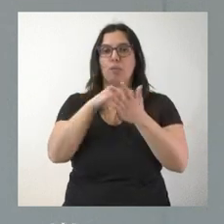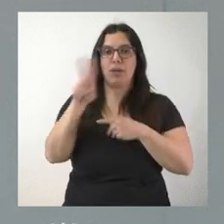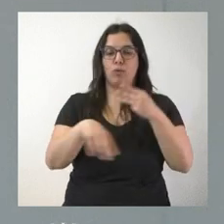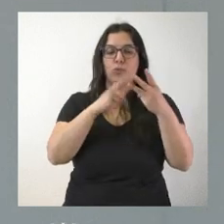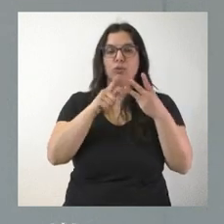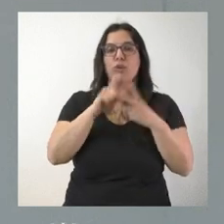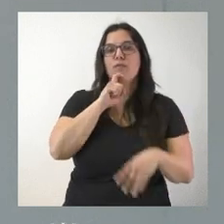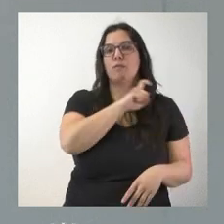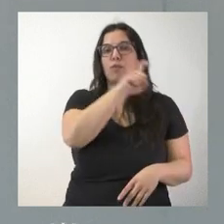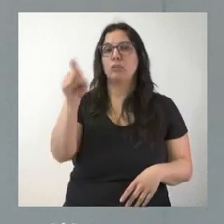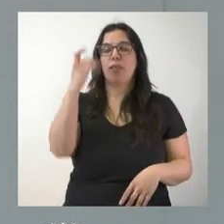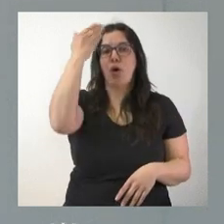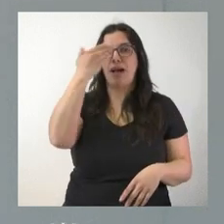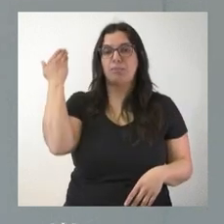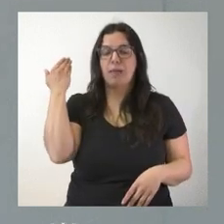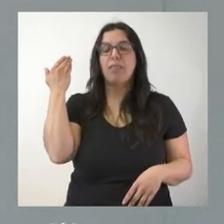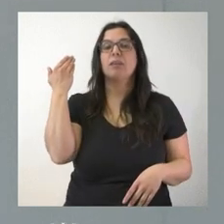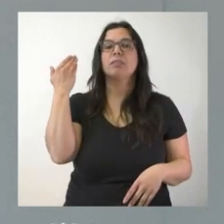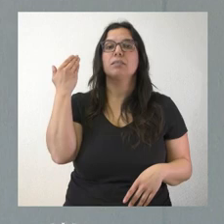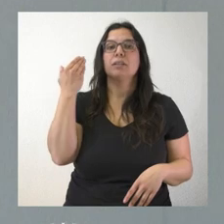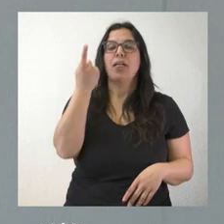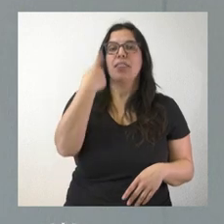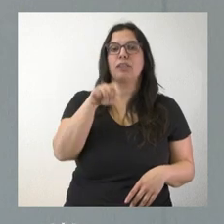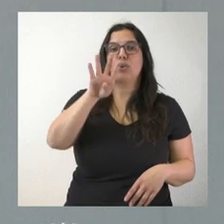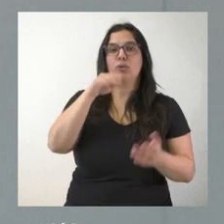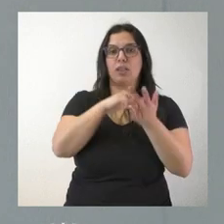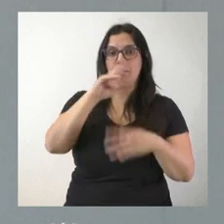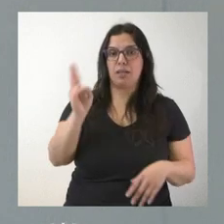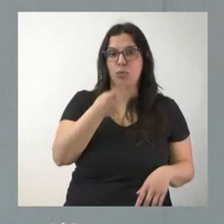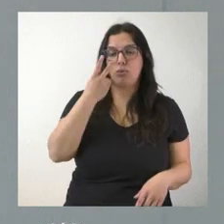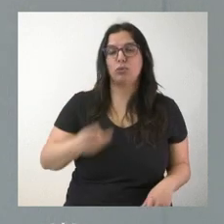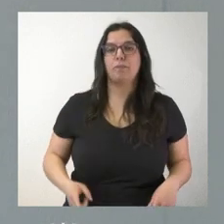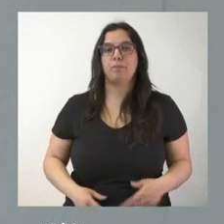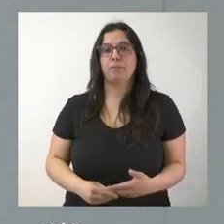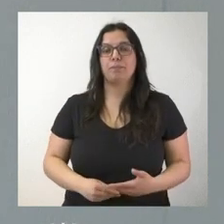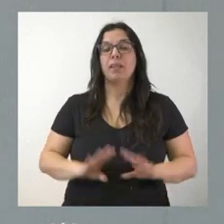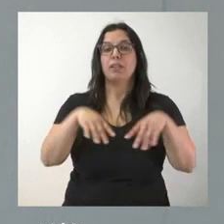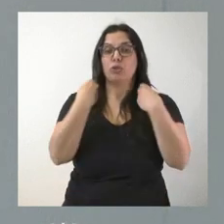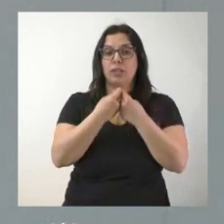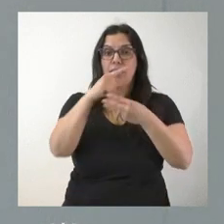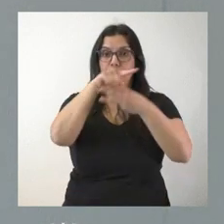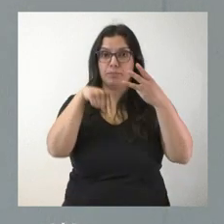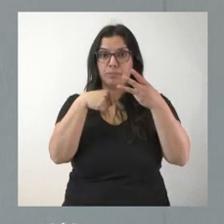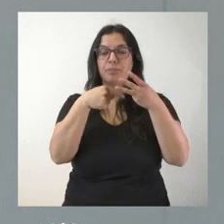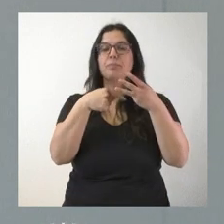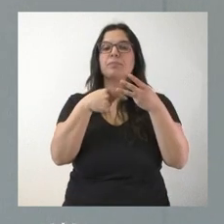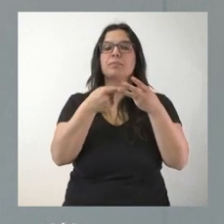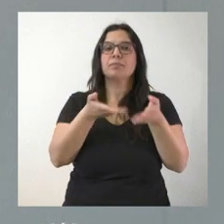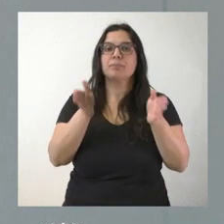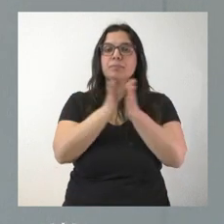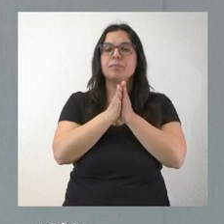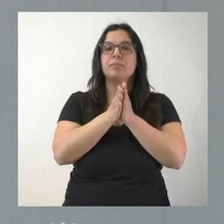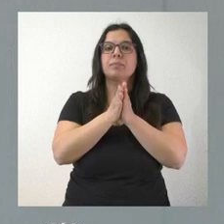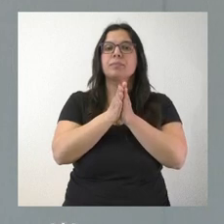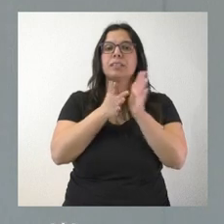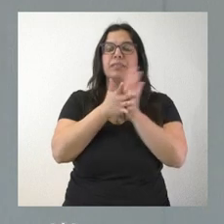la fundación aspace de parálisis cerebral 114.000 euros en total estamos hablando que se realizan actuaciones